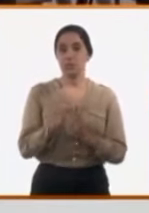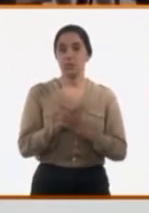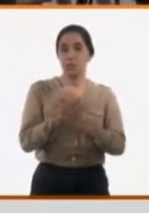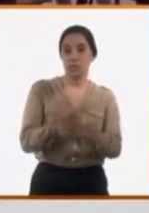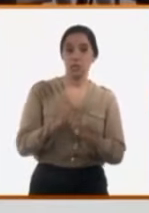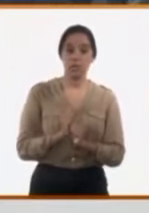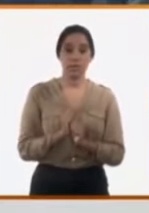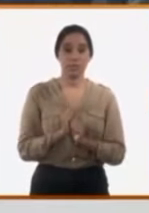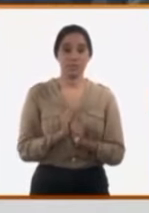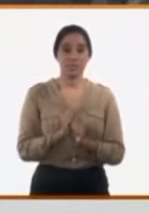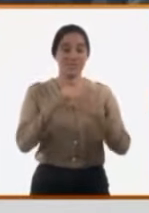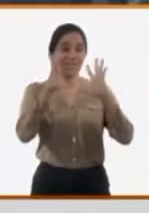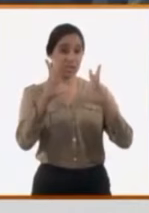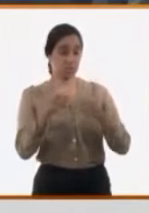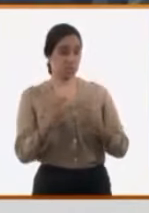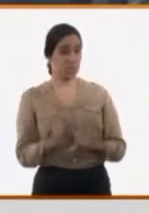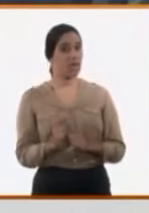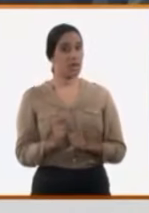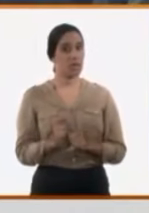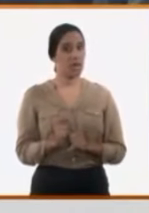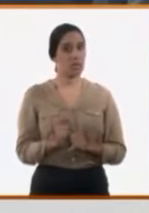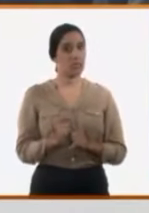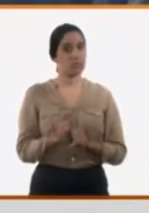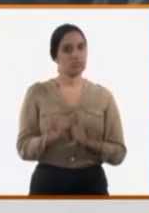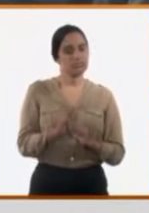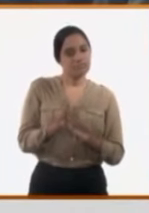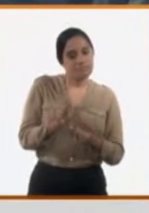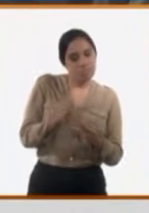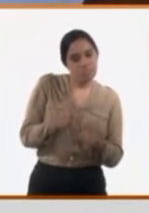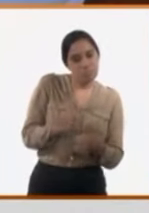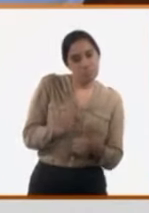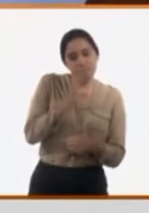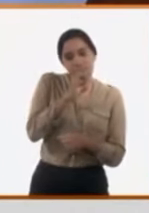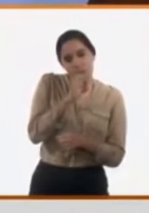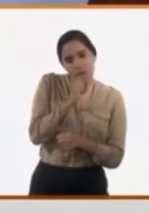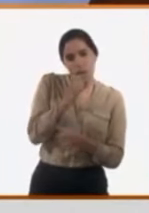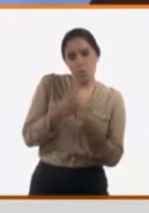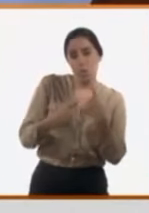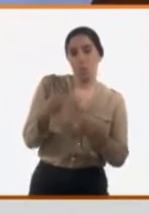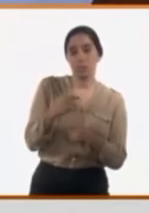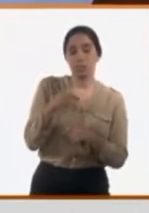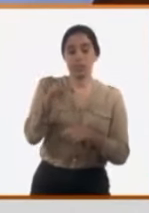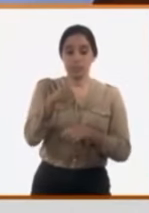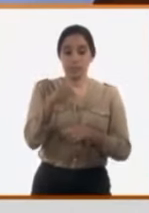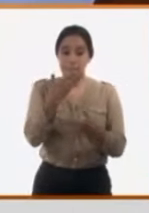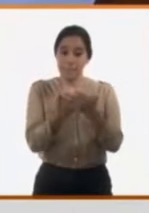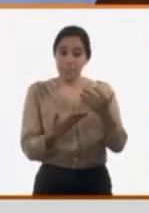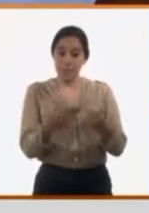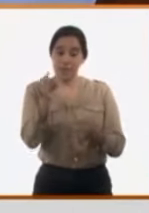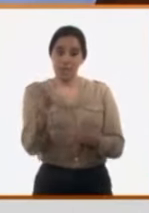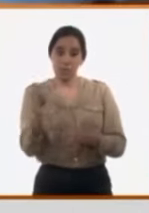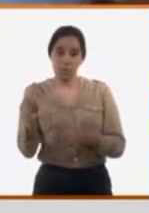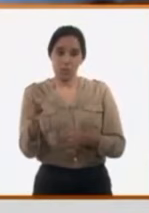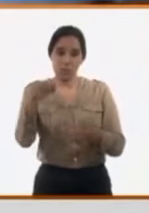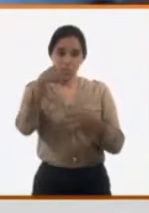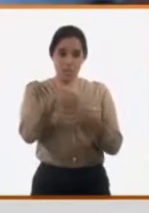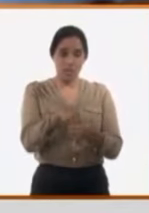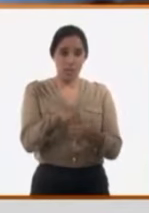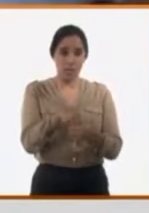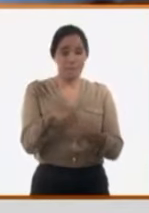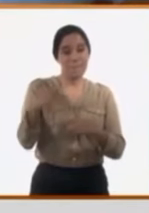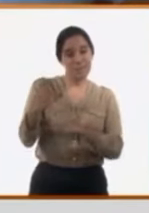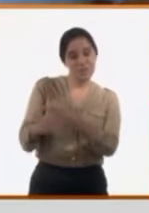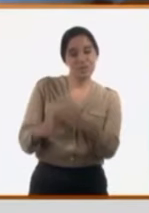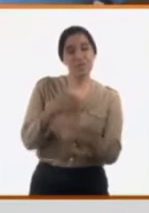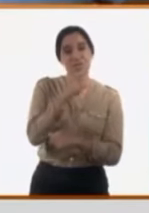resultados como era esperado fueron discretos Porque estos jóvenes que examinaron ahora se sometieron a procesos